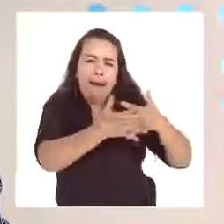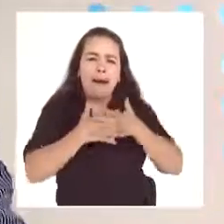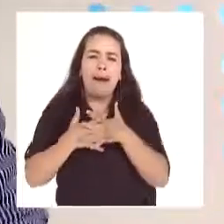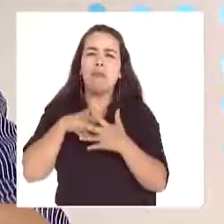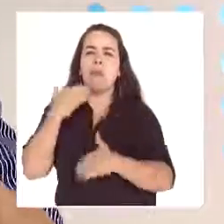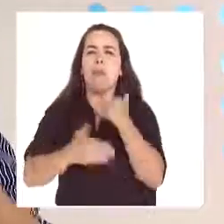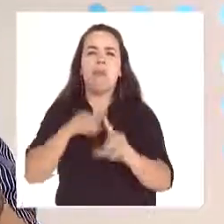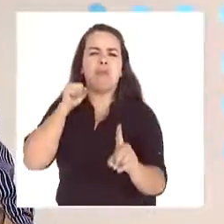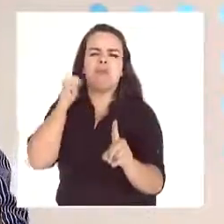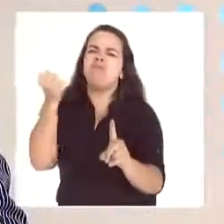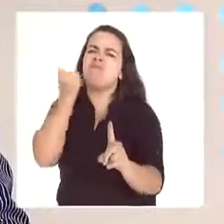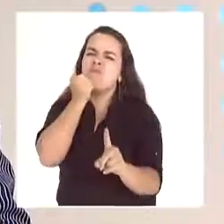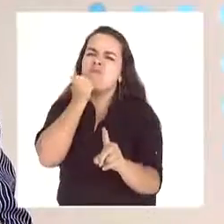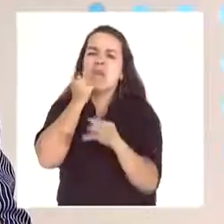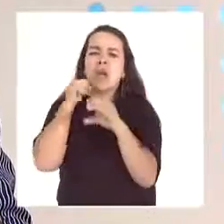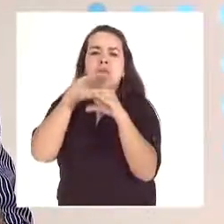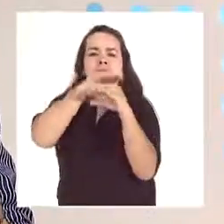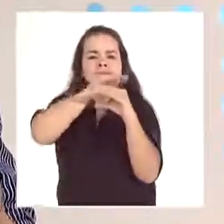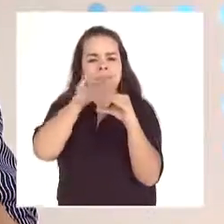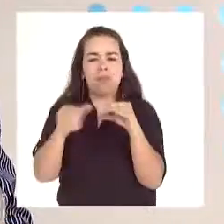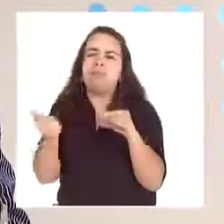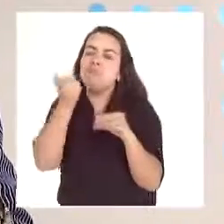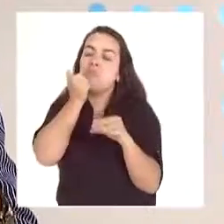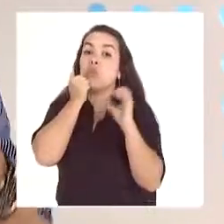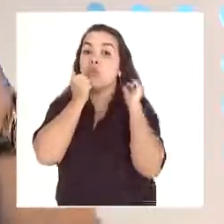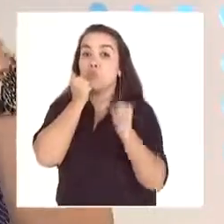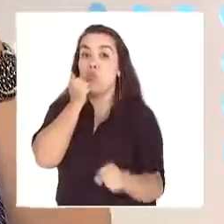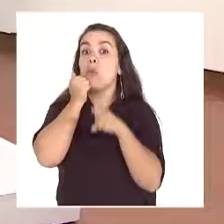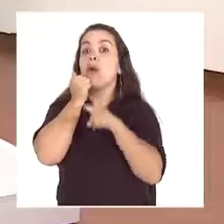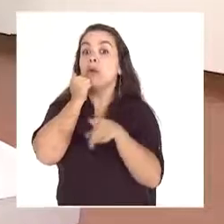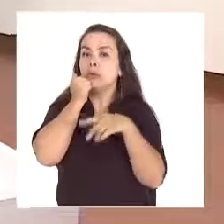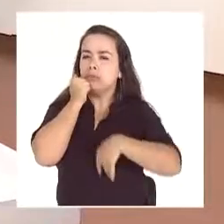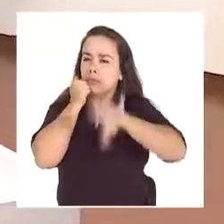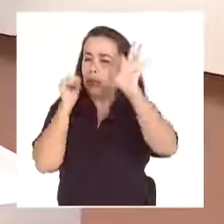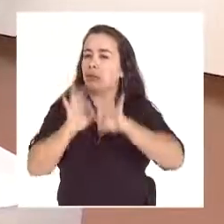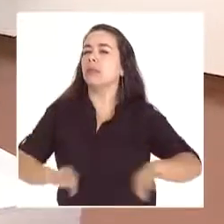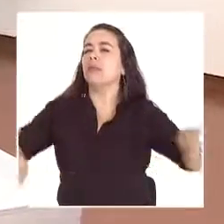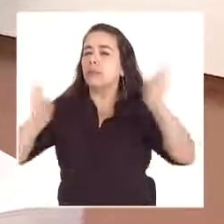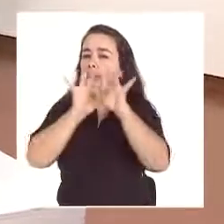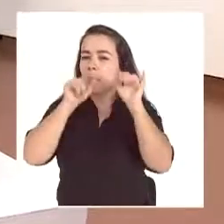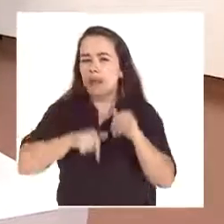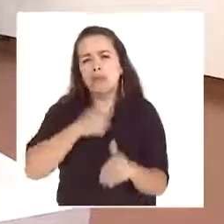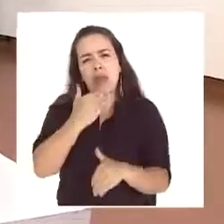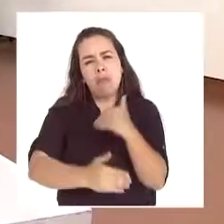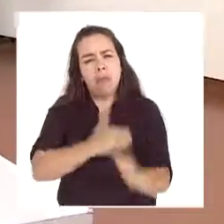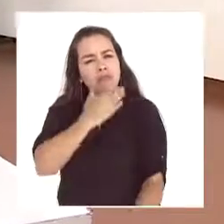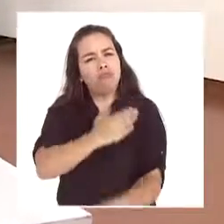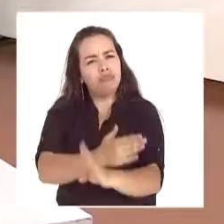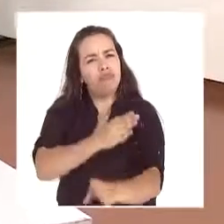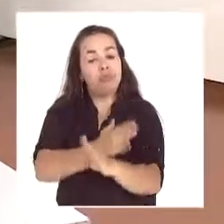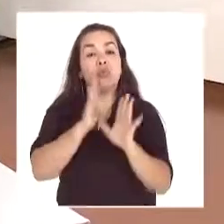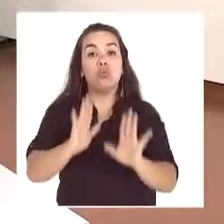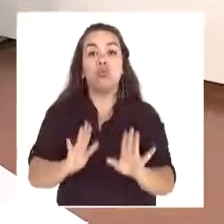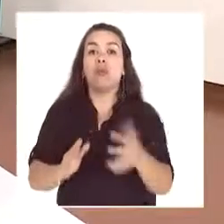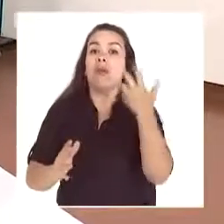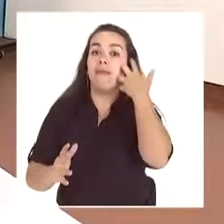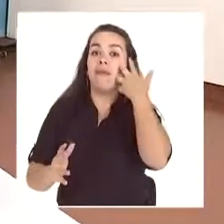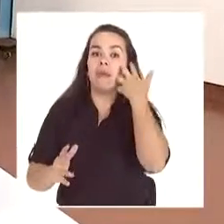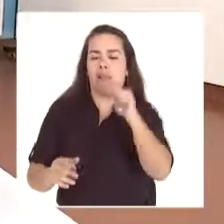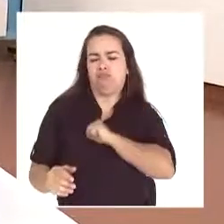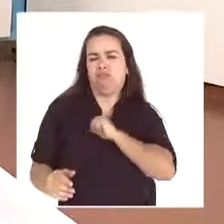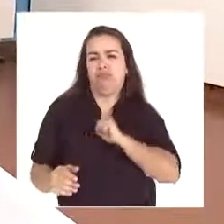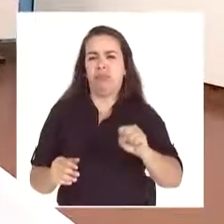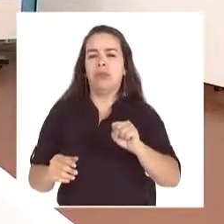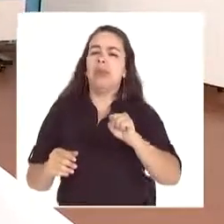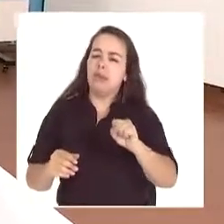endurecimiento de la arteria, que es uno de los puntos más importantes en el continuum, que es la enfermedad cardiovascular y la